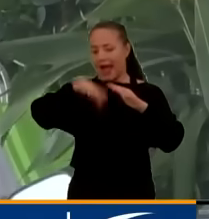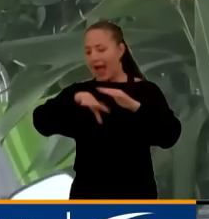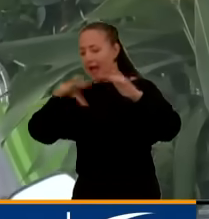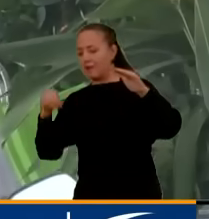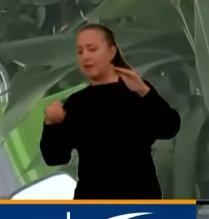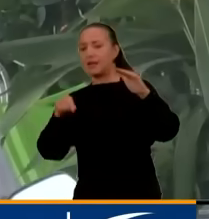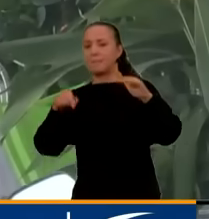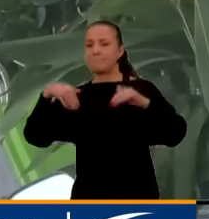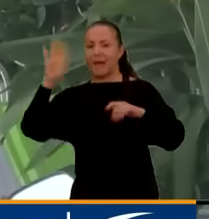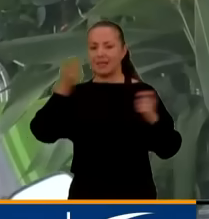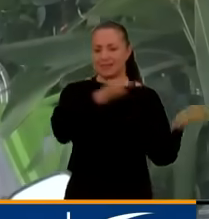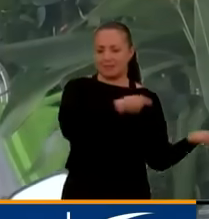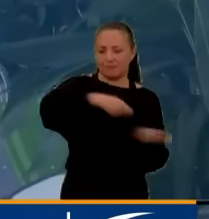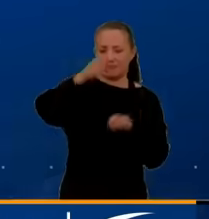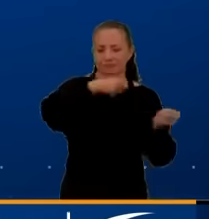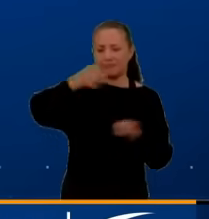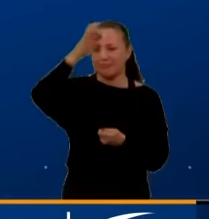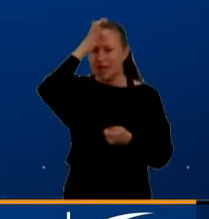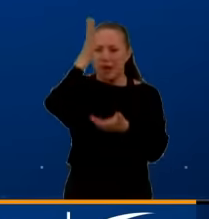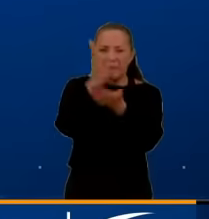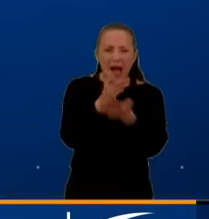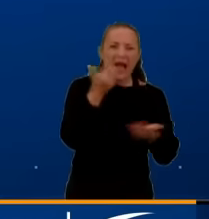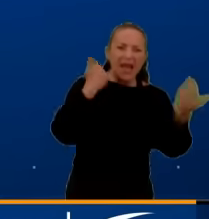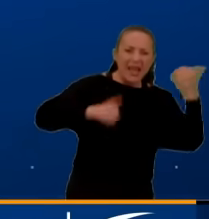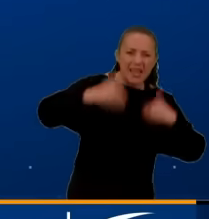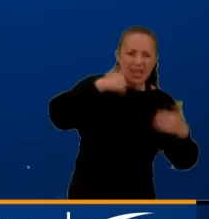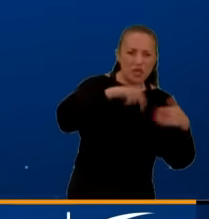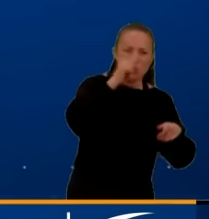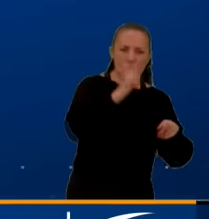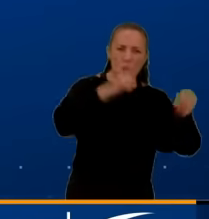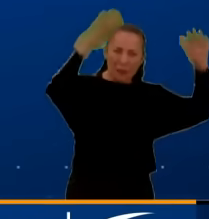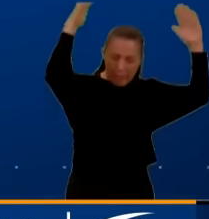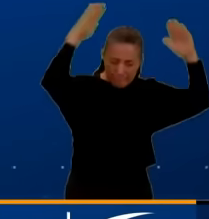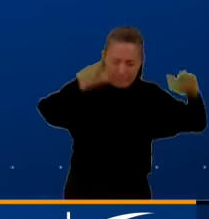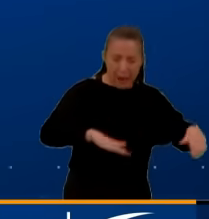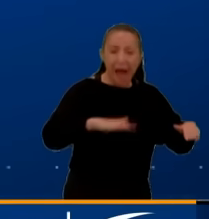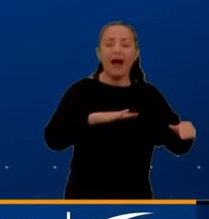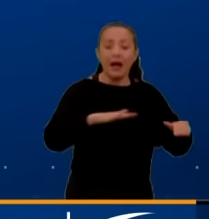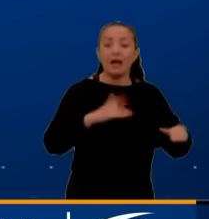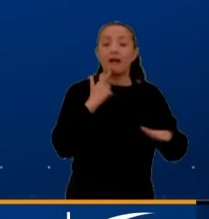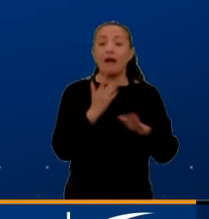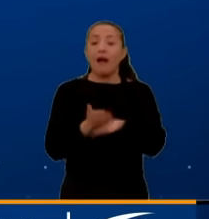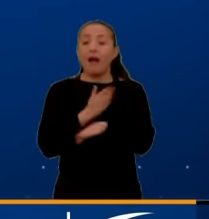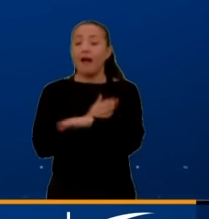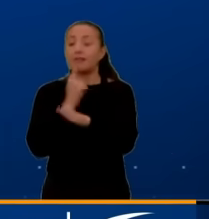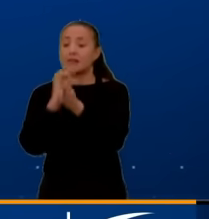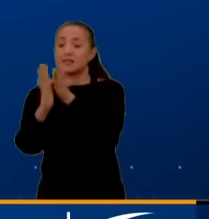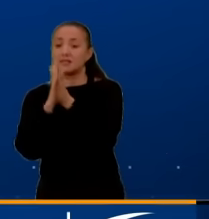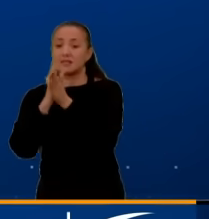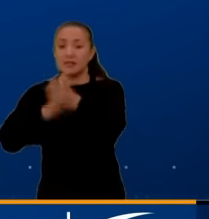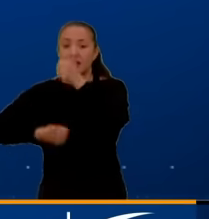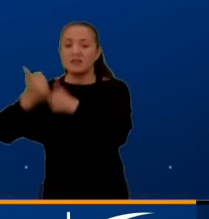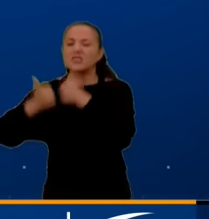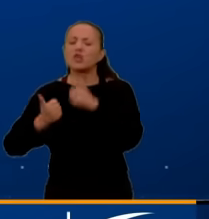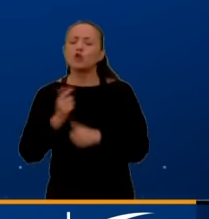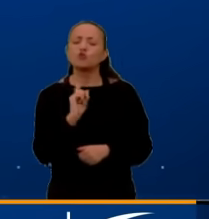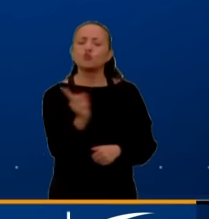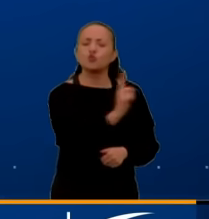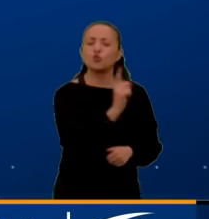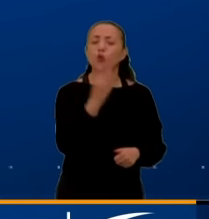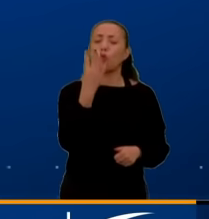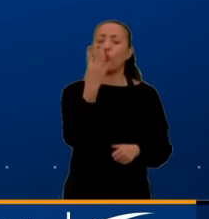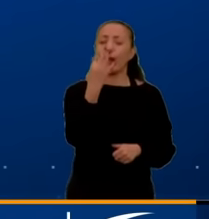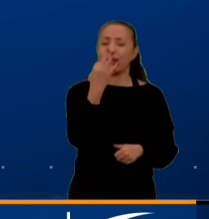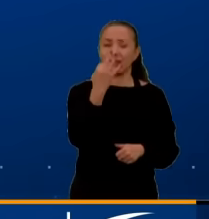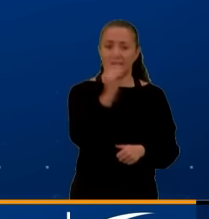número de personas que resultaron heridas en esta tragedia. De acuerdo con el reporte que nos entregan las autoridades, 43